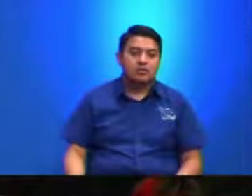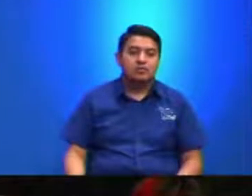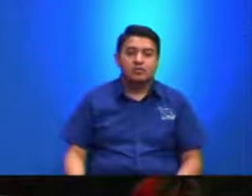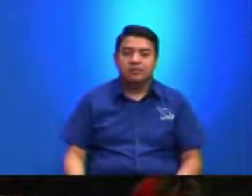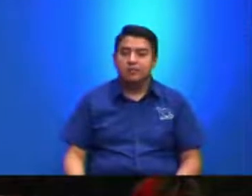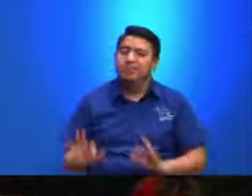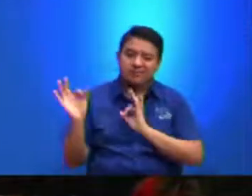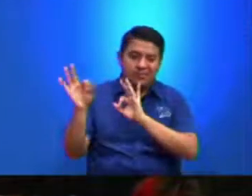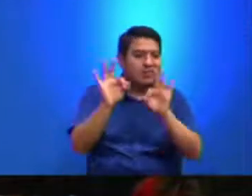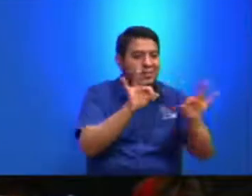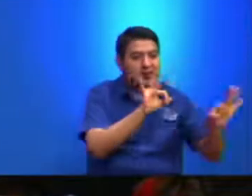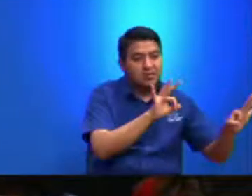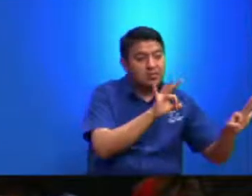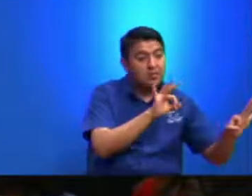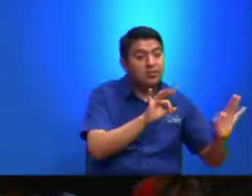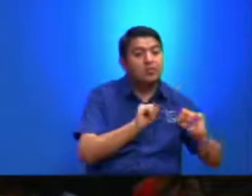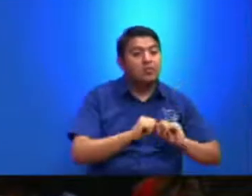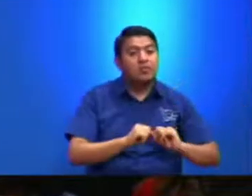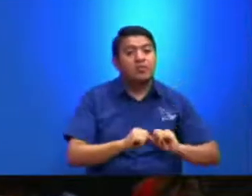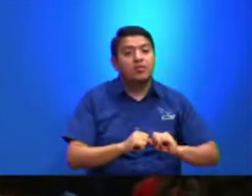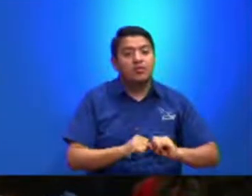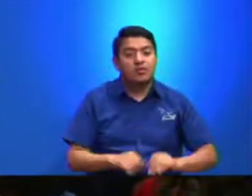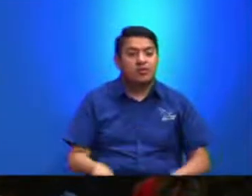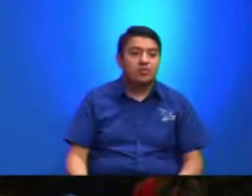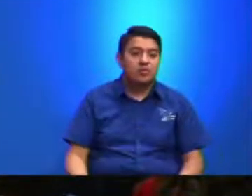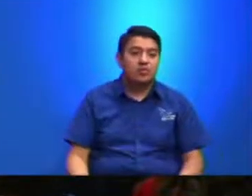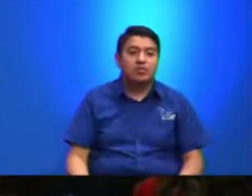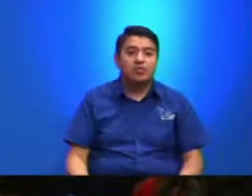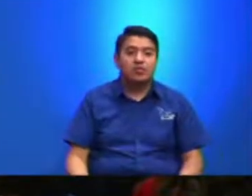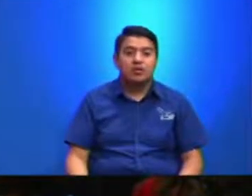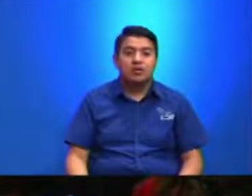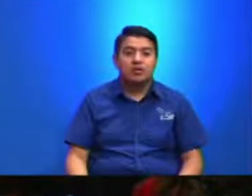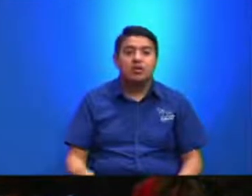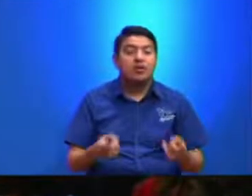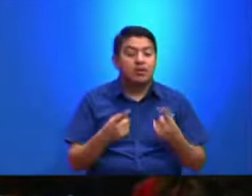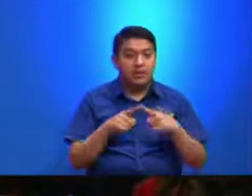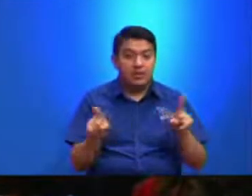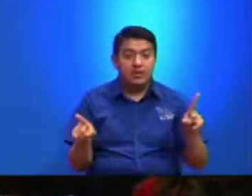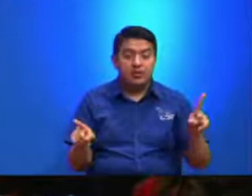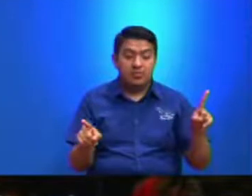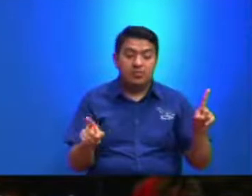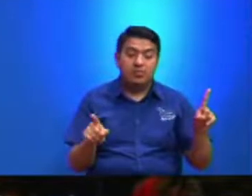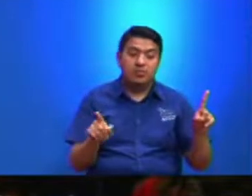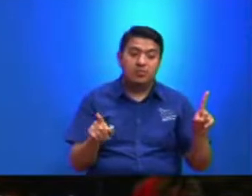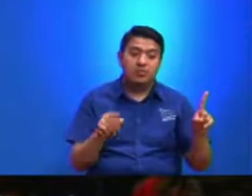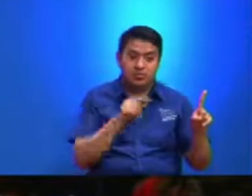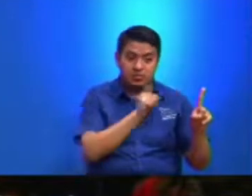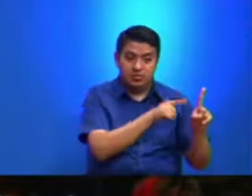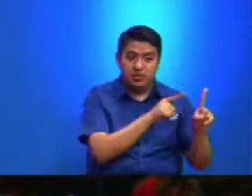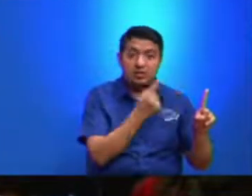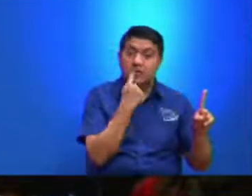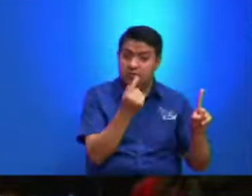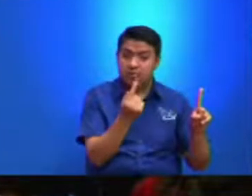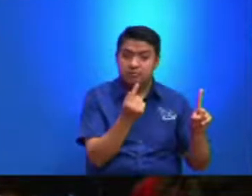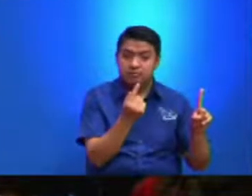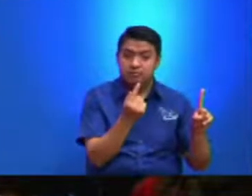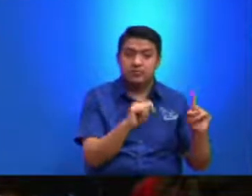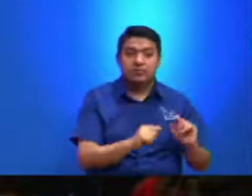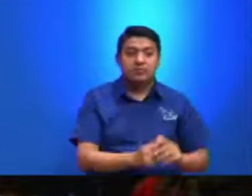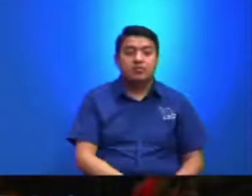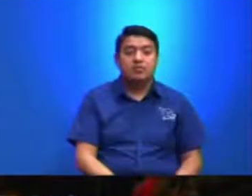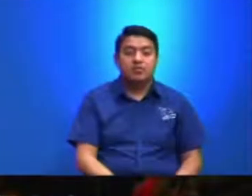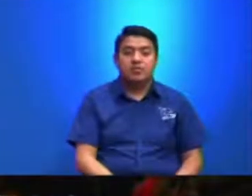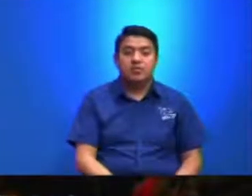había tenido tiempo. Entonces le dijo al pastor que lo había invitado: mi única pena que tengo es que